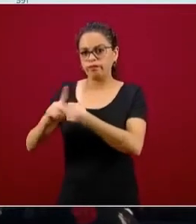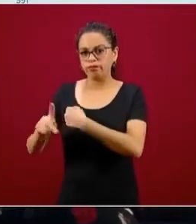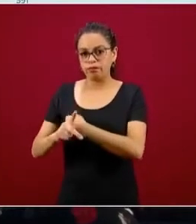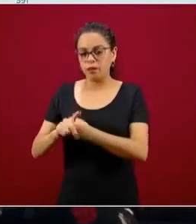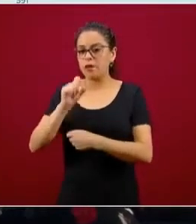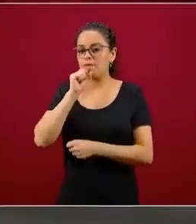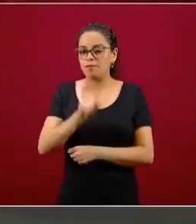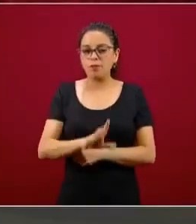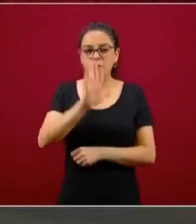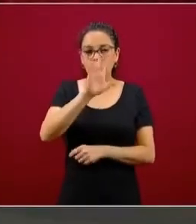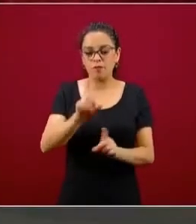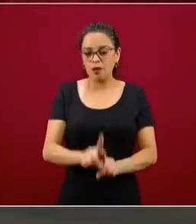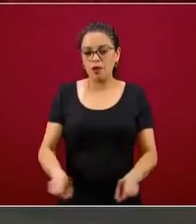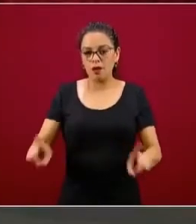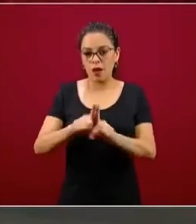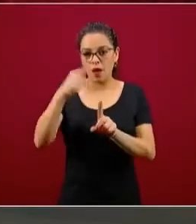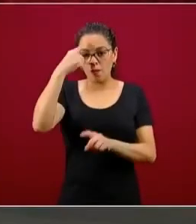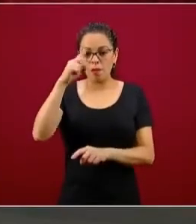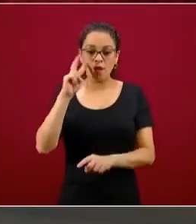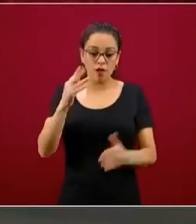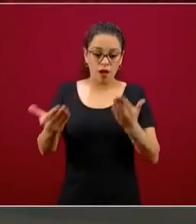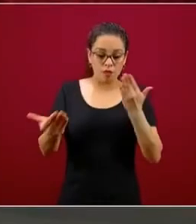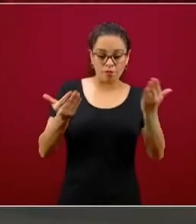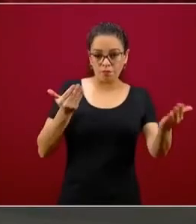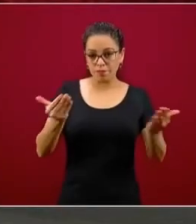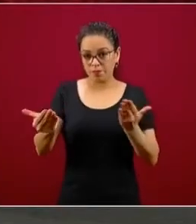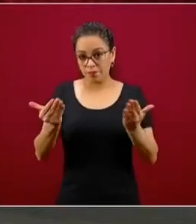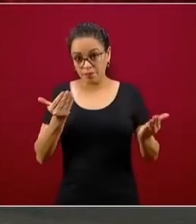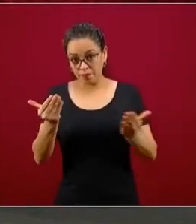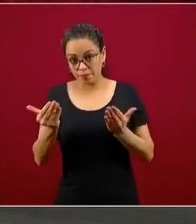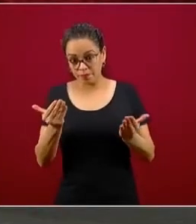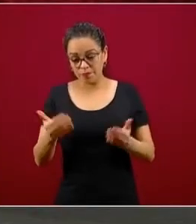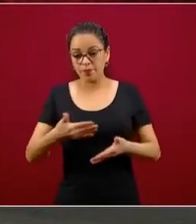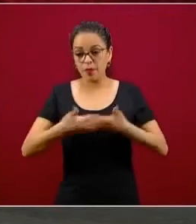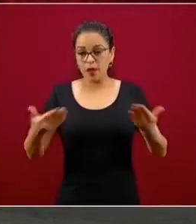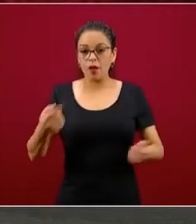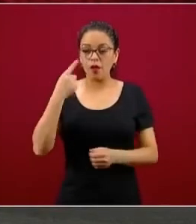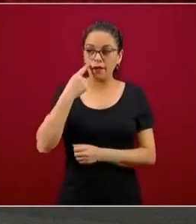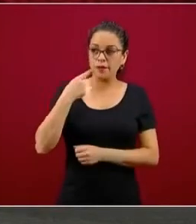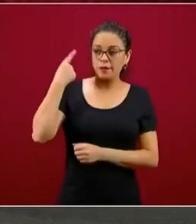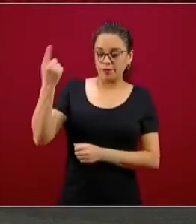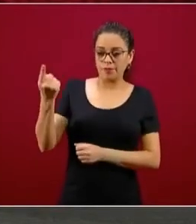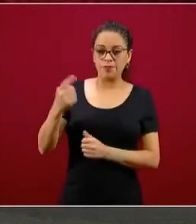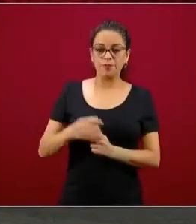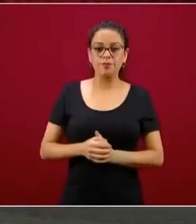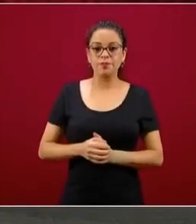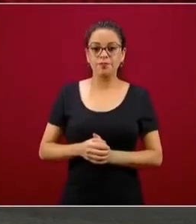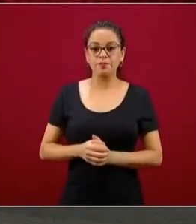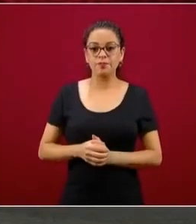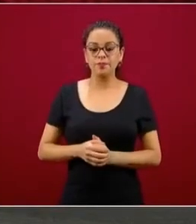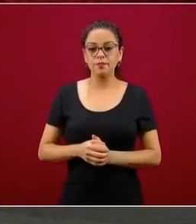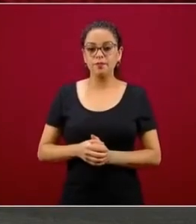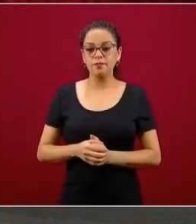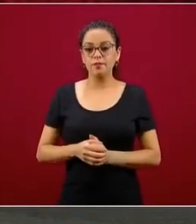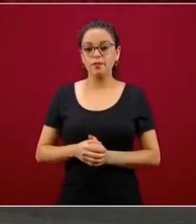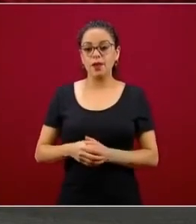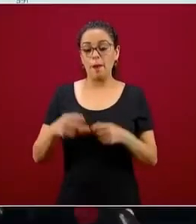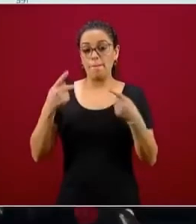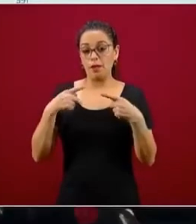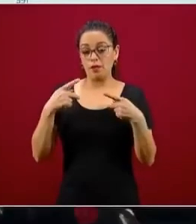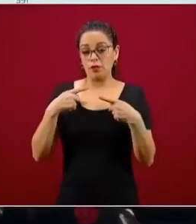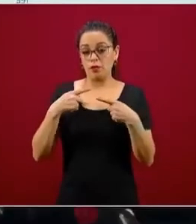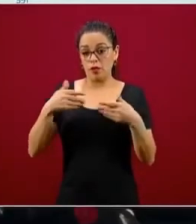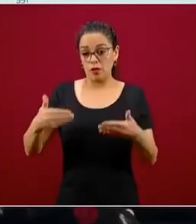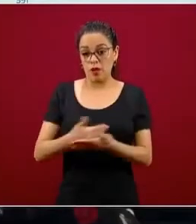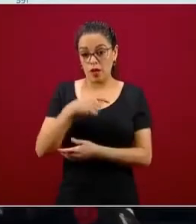bastante comparables. Veamos ahora la situación de connacionales de origen mexicano fuera